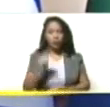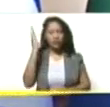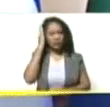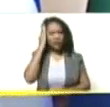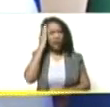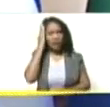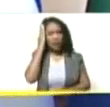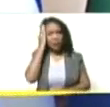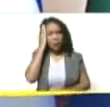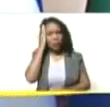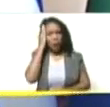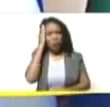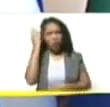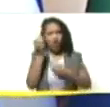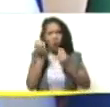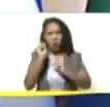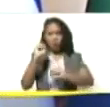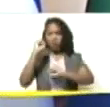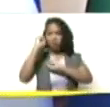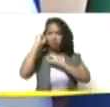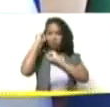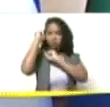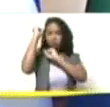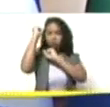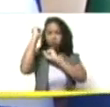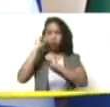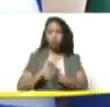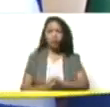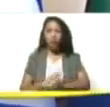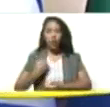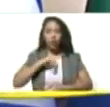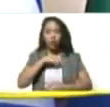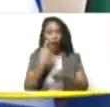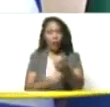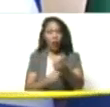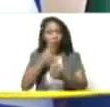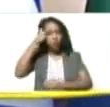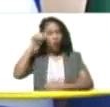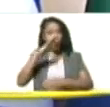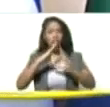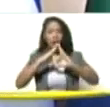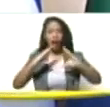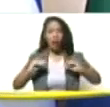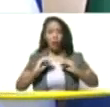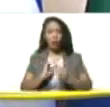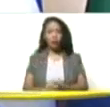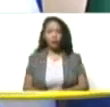Sabemos la heroicidad de nuestro hermano pueblo de Nicaragua.